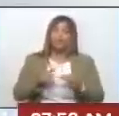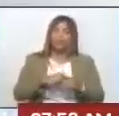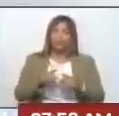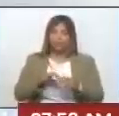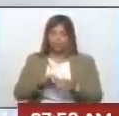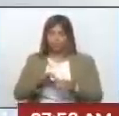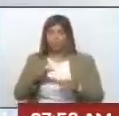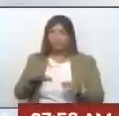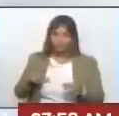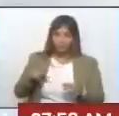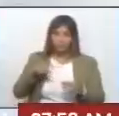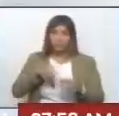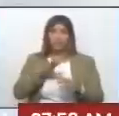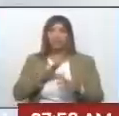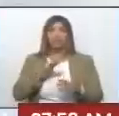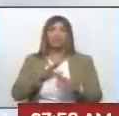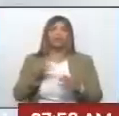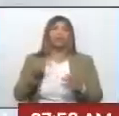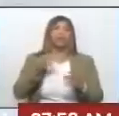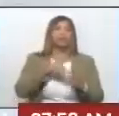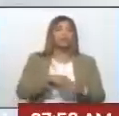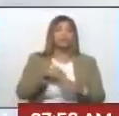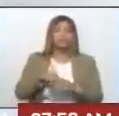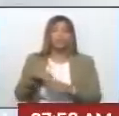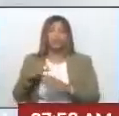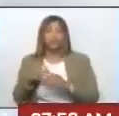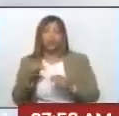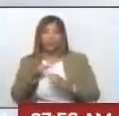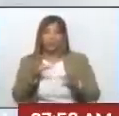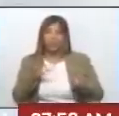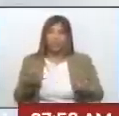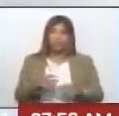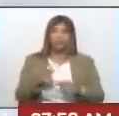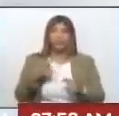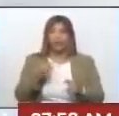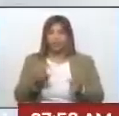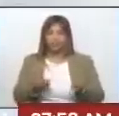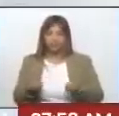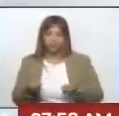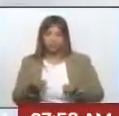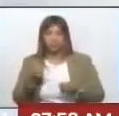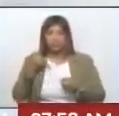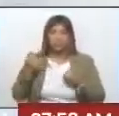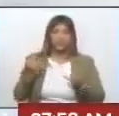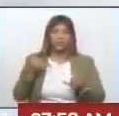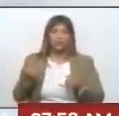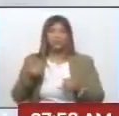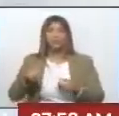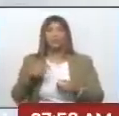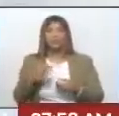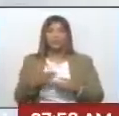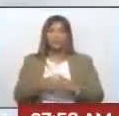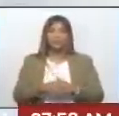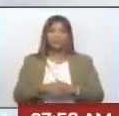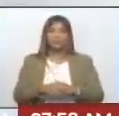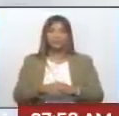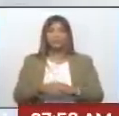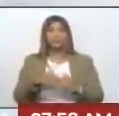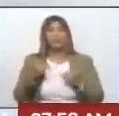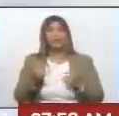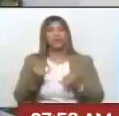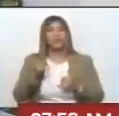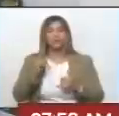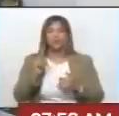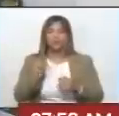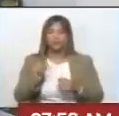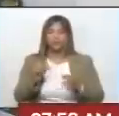neocolonial para intervenir en aquellos países que tienen recursos estratégicos importantes. Fíjese, diputado, nos quedan